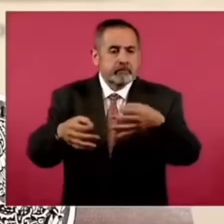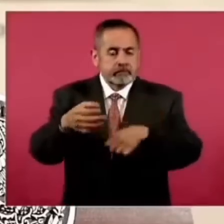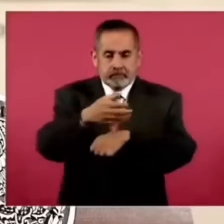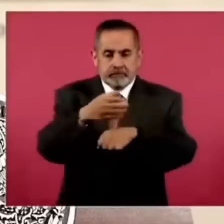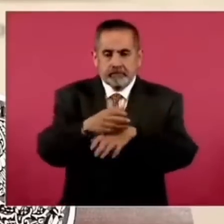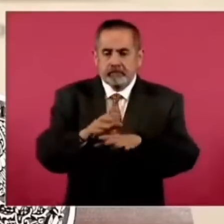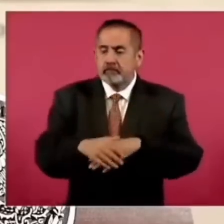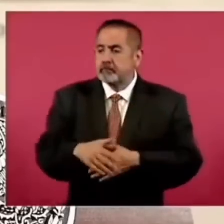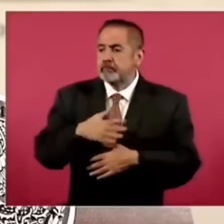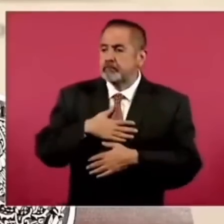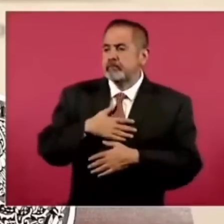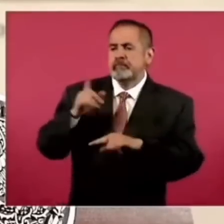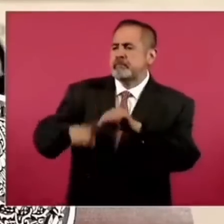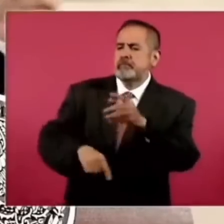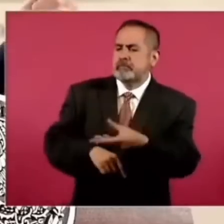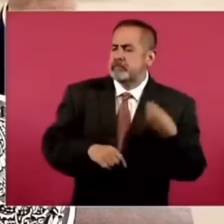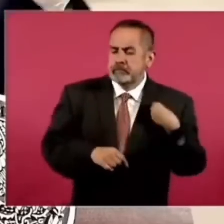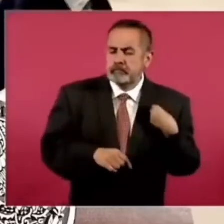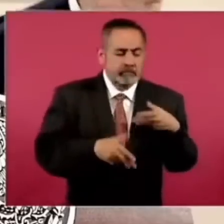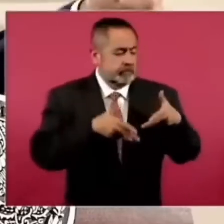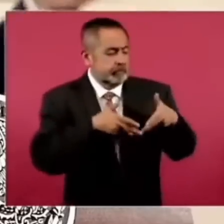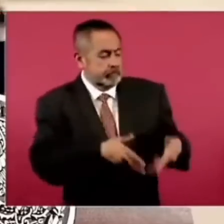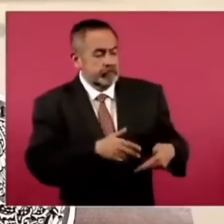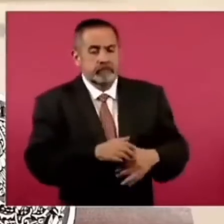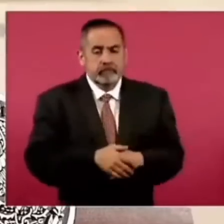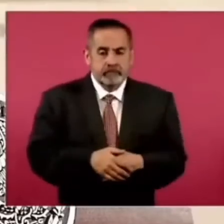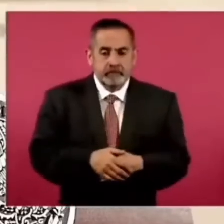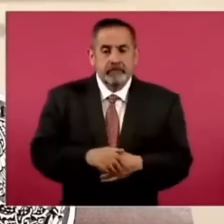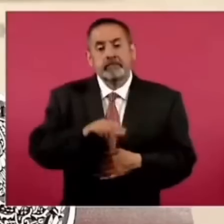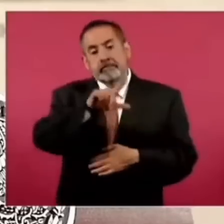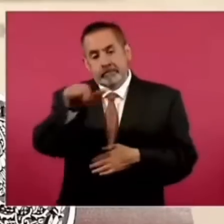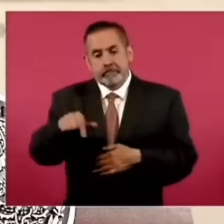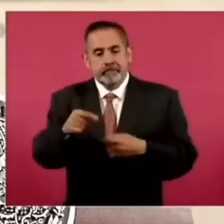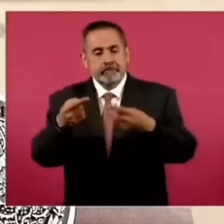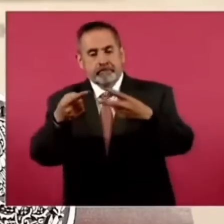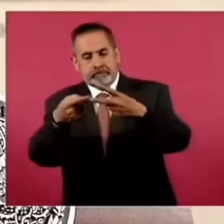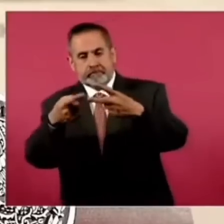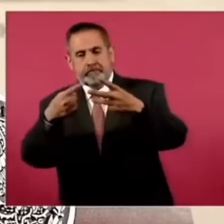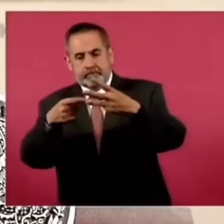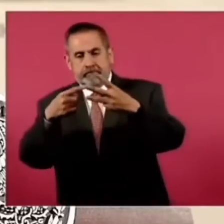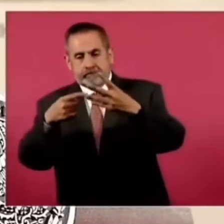bajó. Y después ingresaron 2 recursos más.